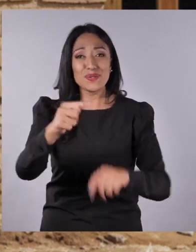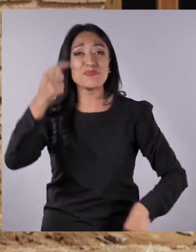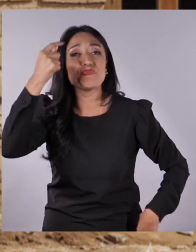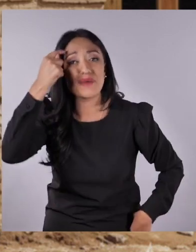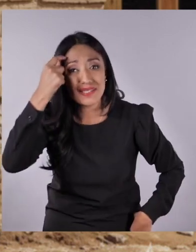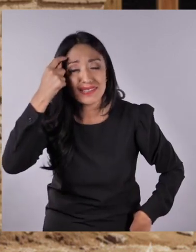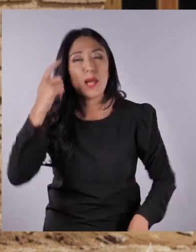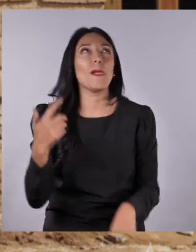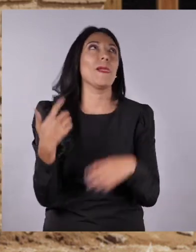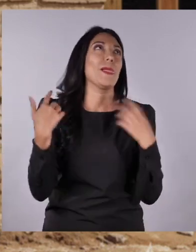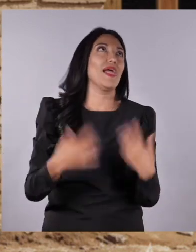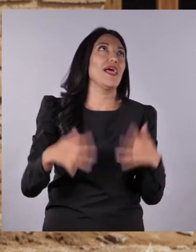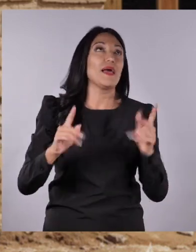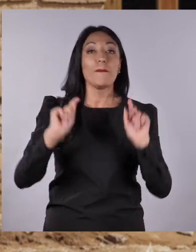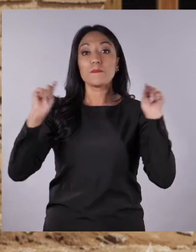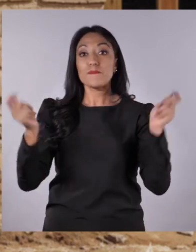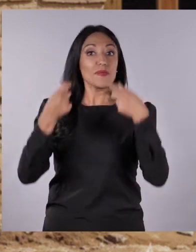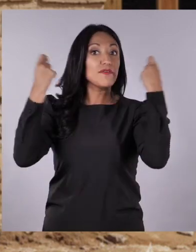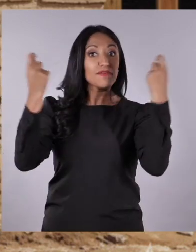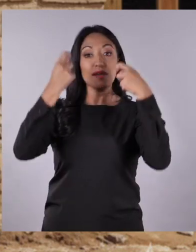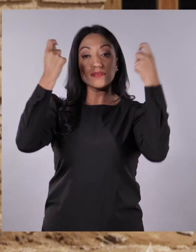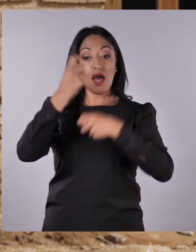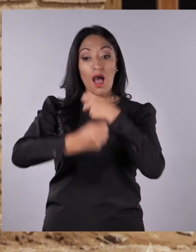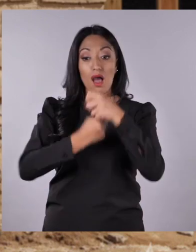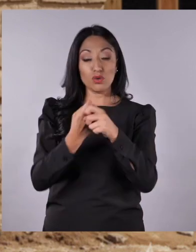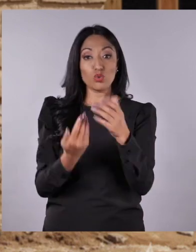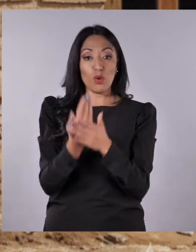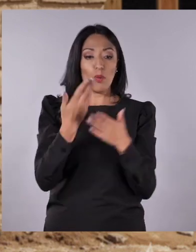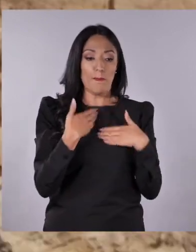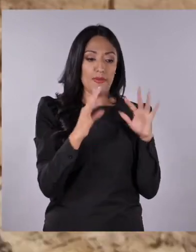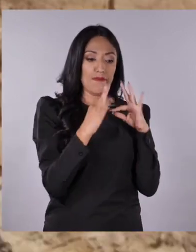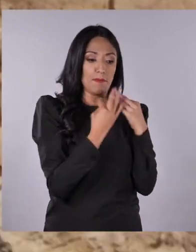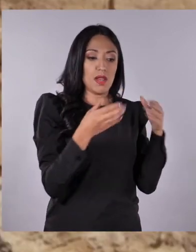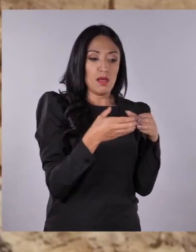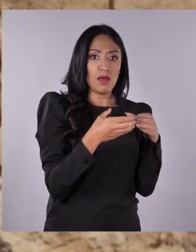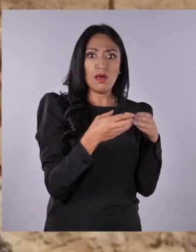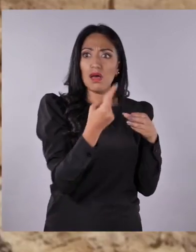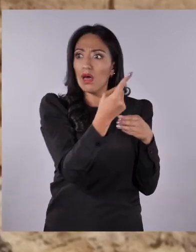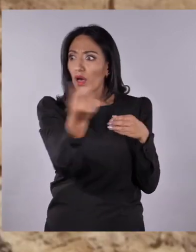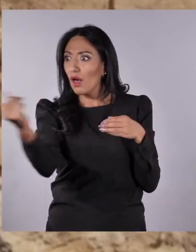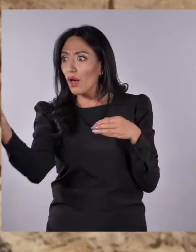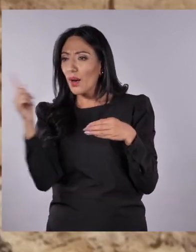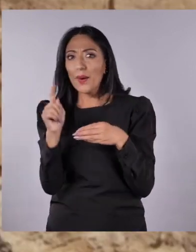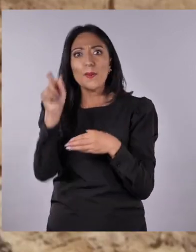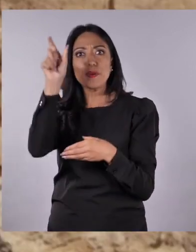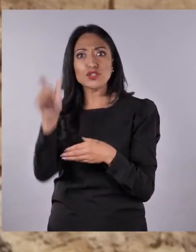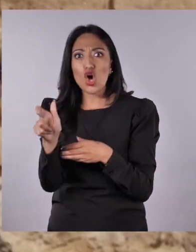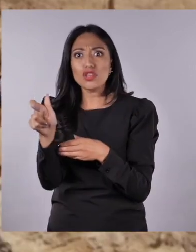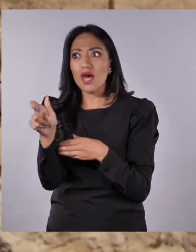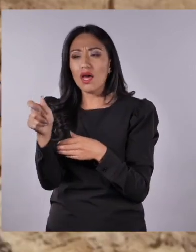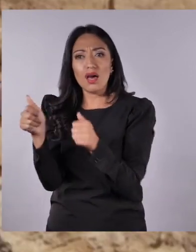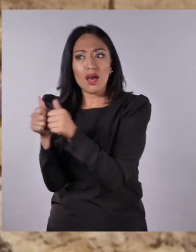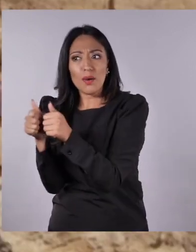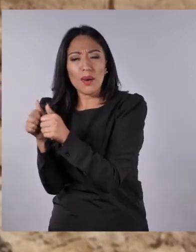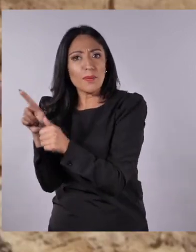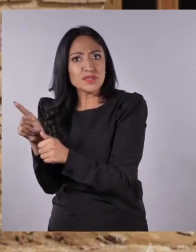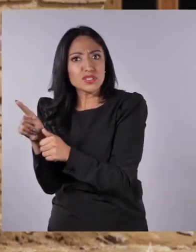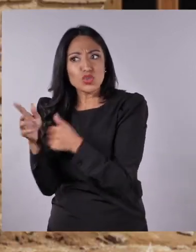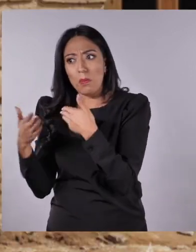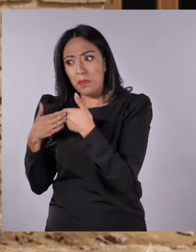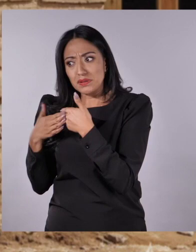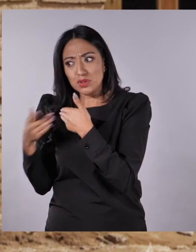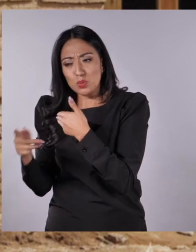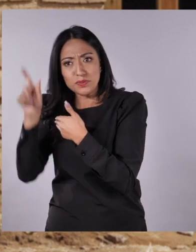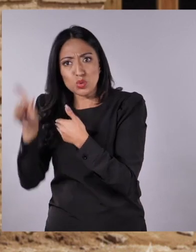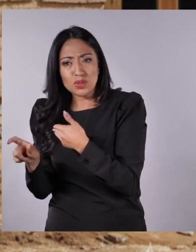¿Se imaginan la fiesta de Año Nuevo no solo en familia, sino divirtiéndose y celebrando con toda la cuadra?